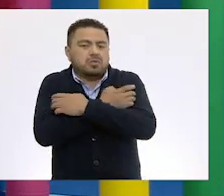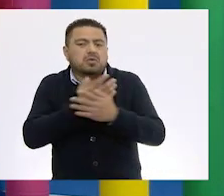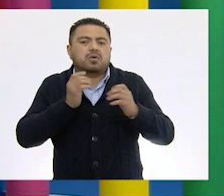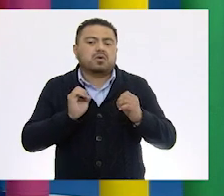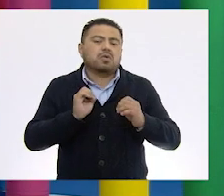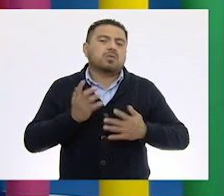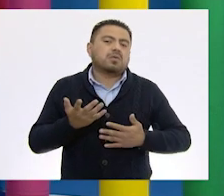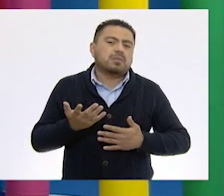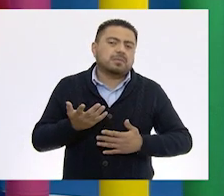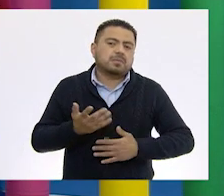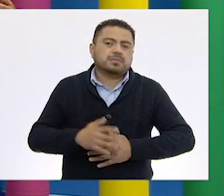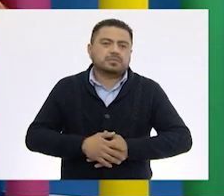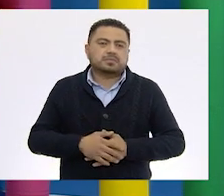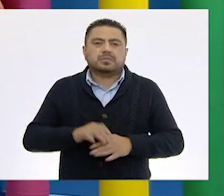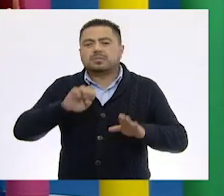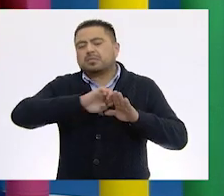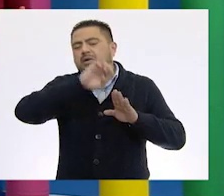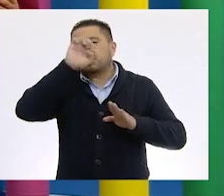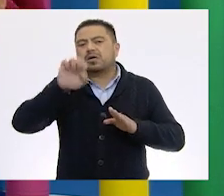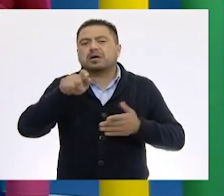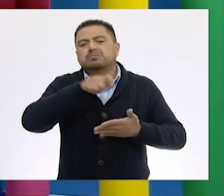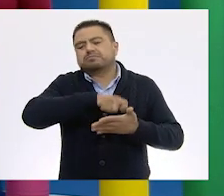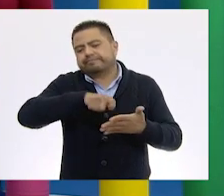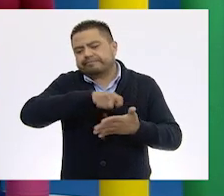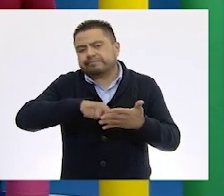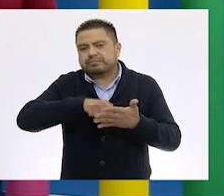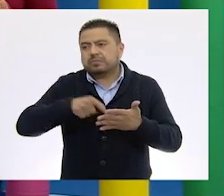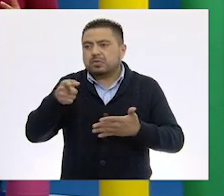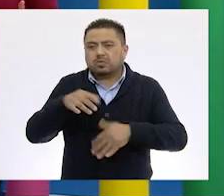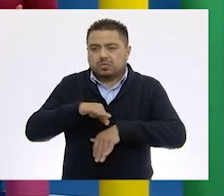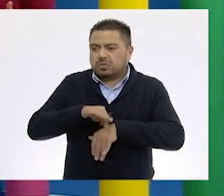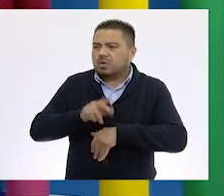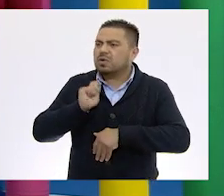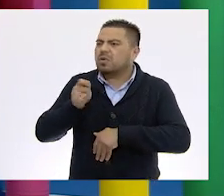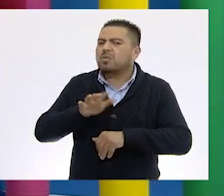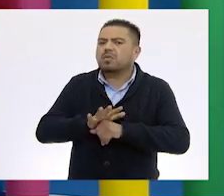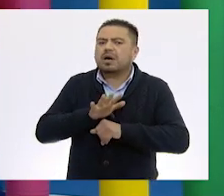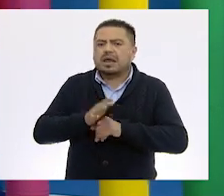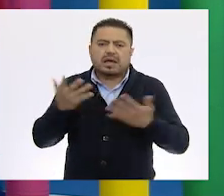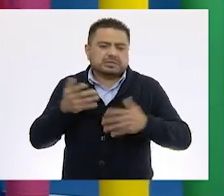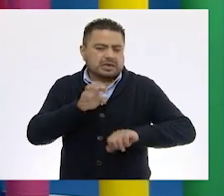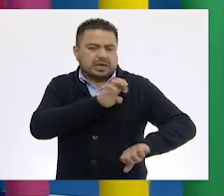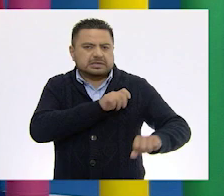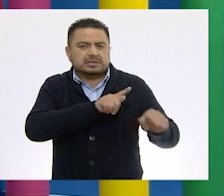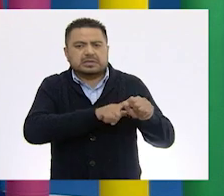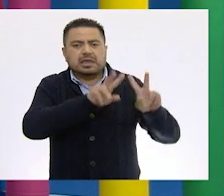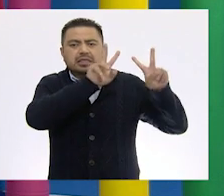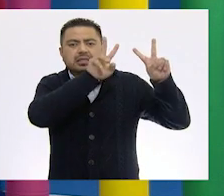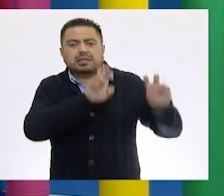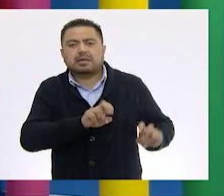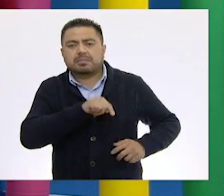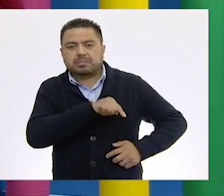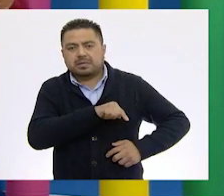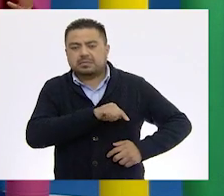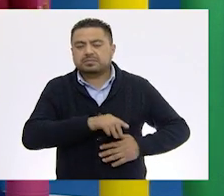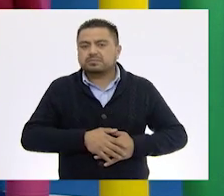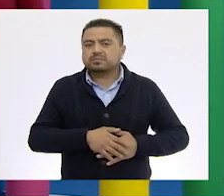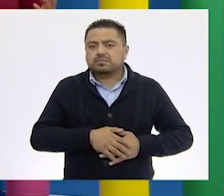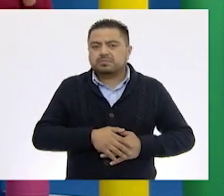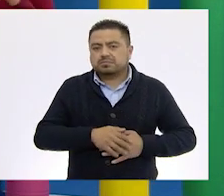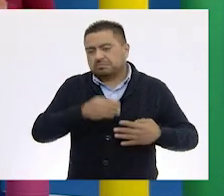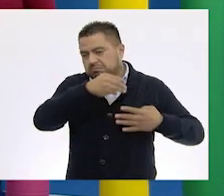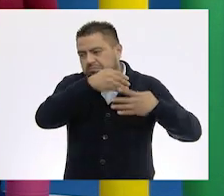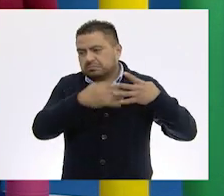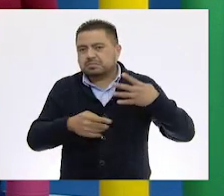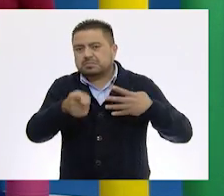en el caso, por ejemplo, que el escritor verificar que pueda ser un especialista en el tema. Este tipo de